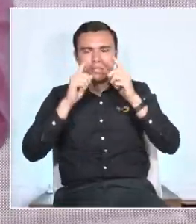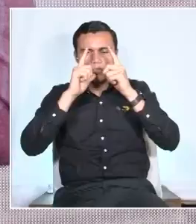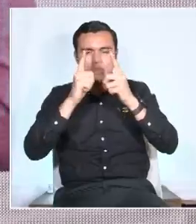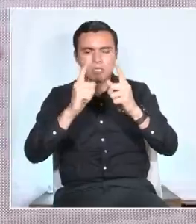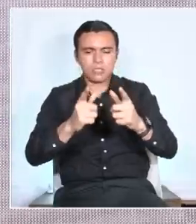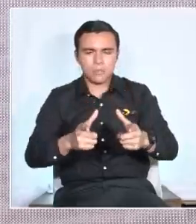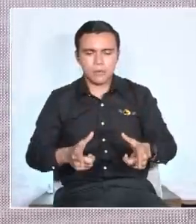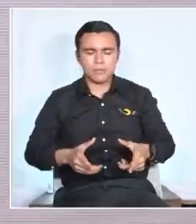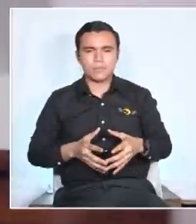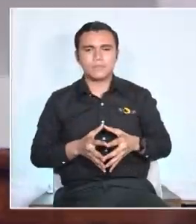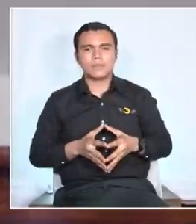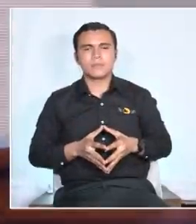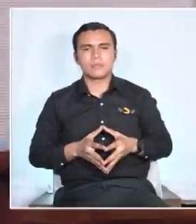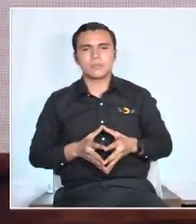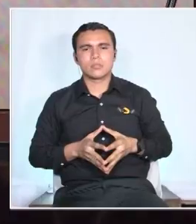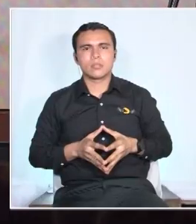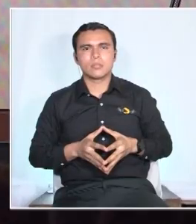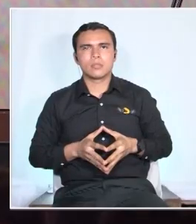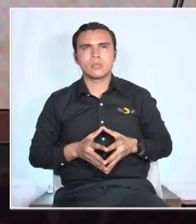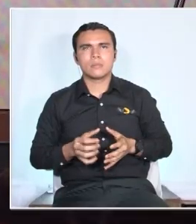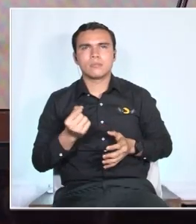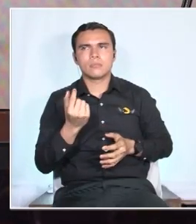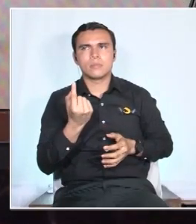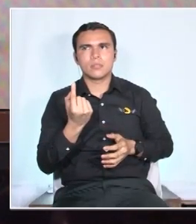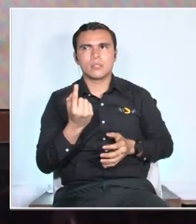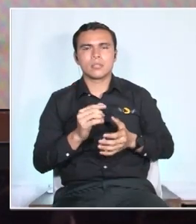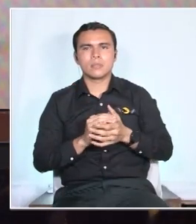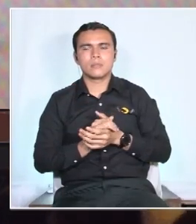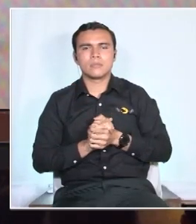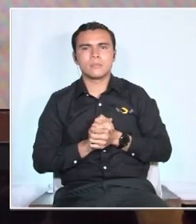Shakato. 20, aleluya, gloria a Dios.